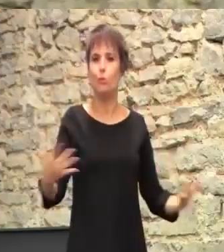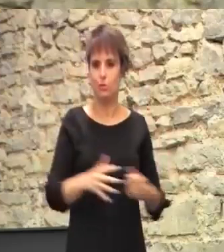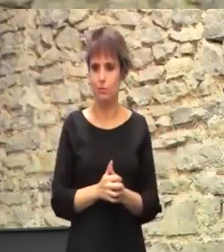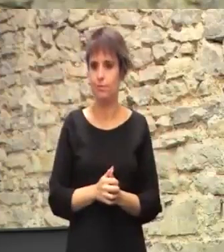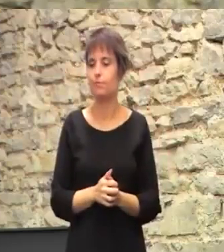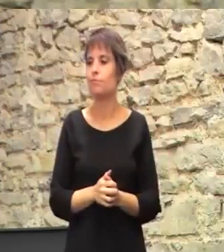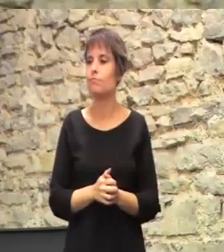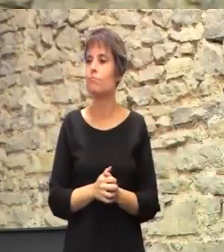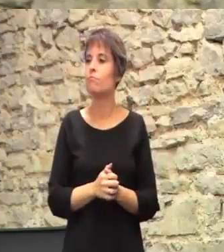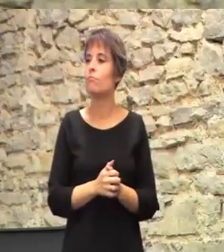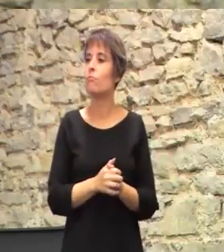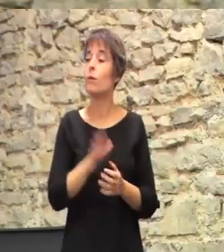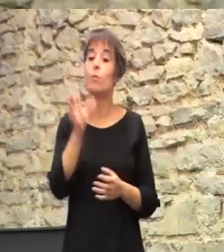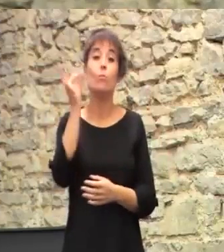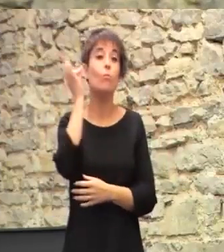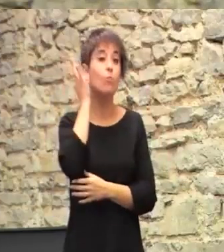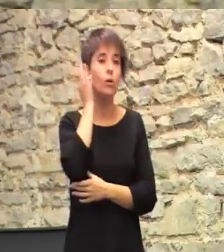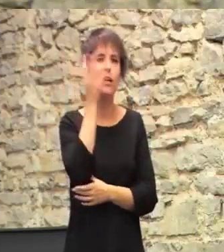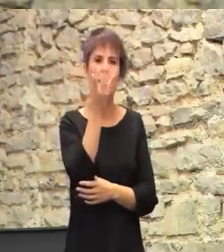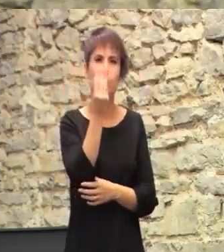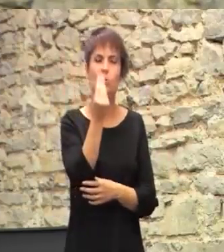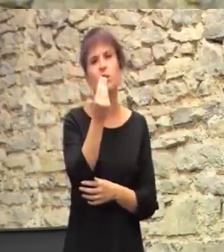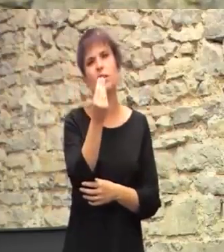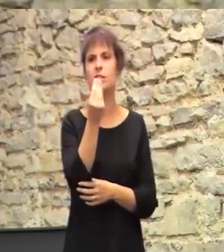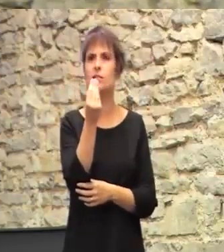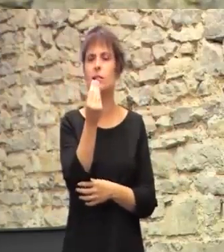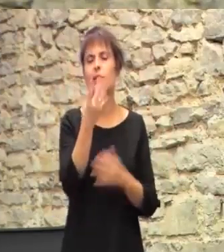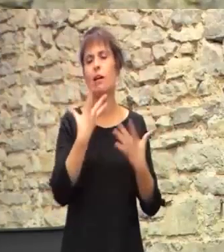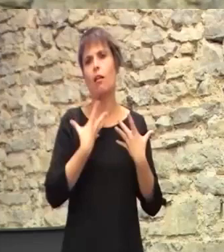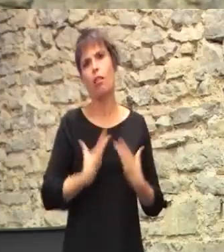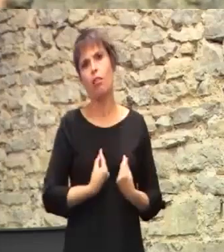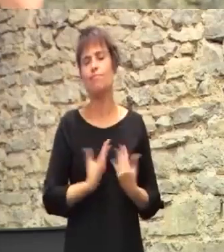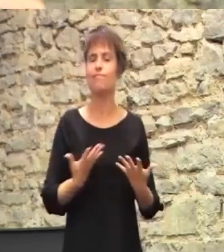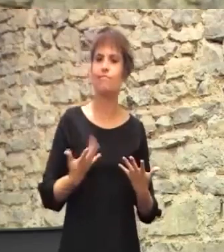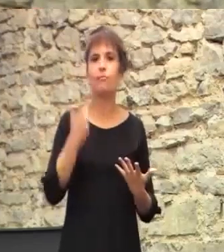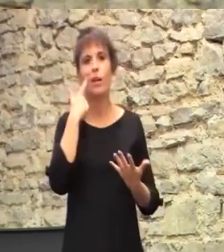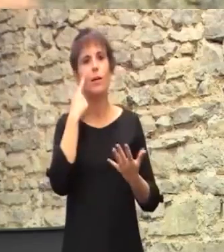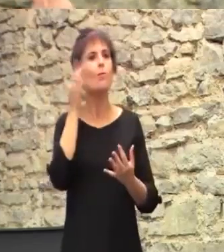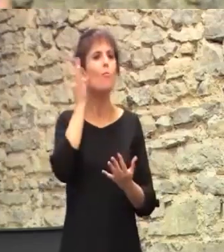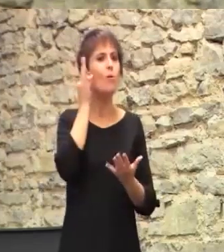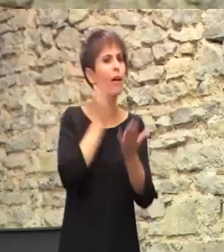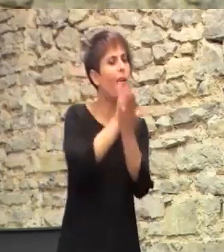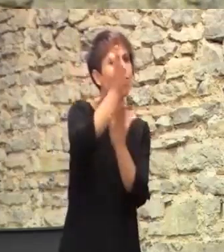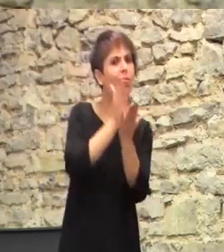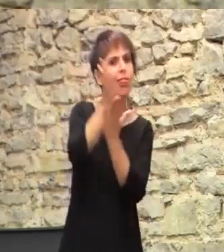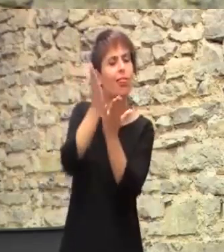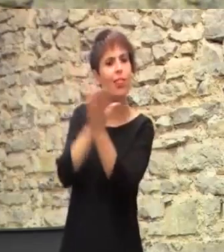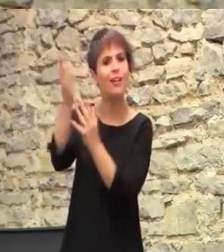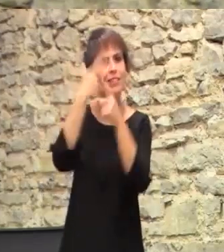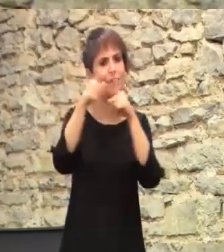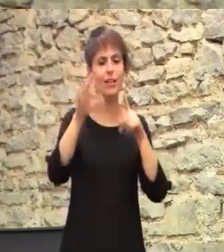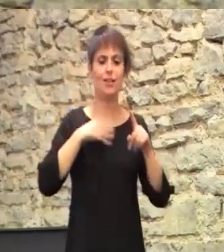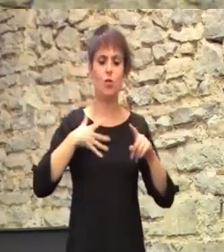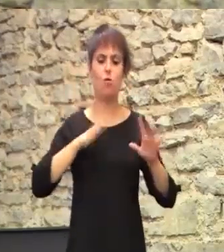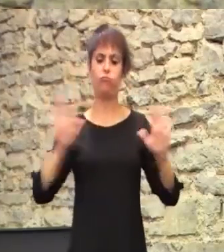hay muchas mujeres que están desilusiones hay como distintas salidas a todo esto distintas